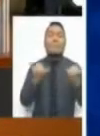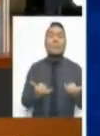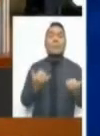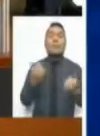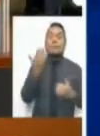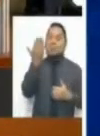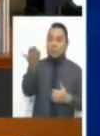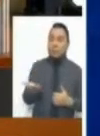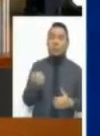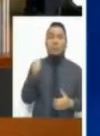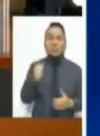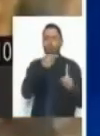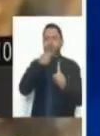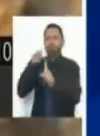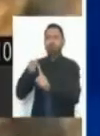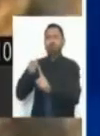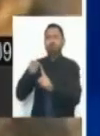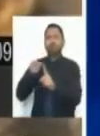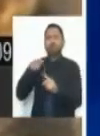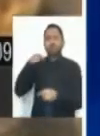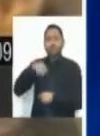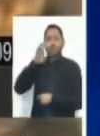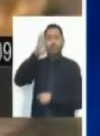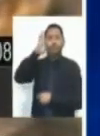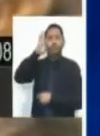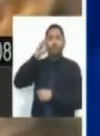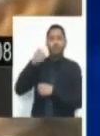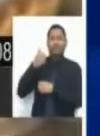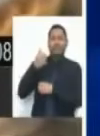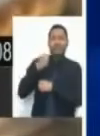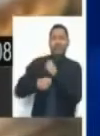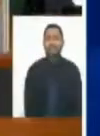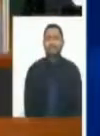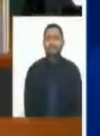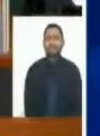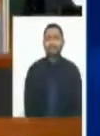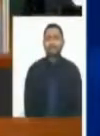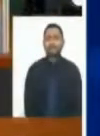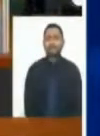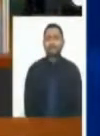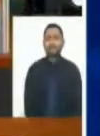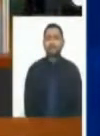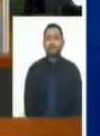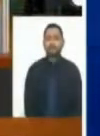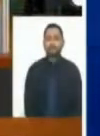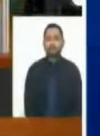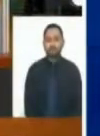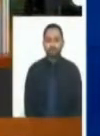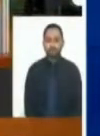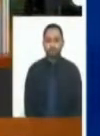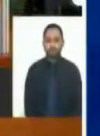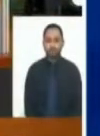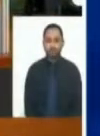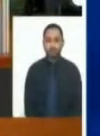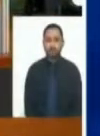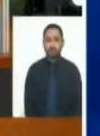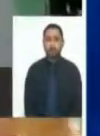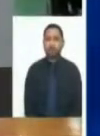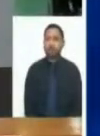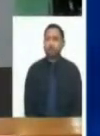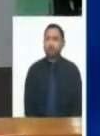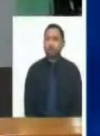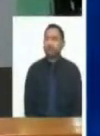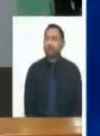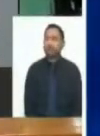tiempo, cuando hemos estado de congresista, era el asistente del ajo, ¿me entiendes? Entonces, y después ha tenido un desarrollo